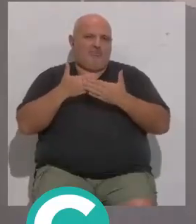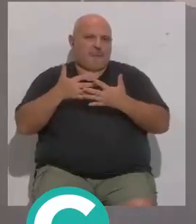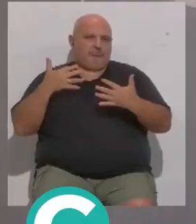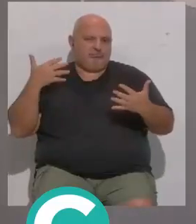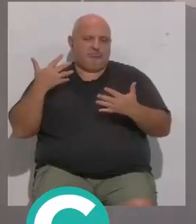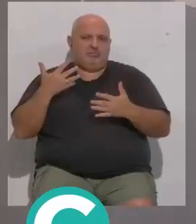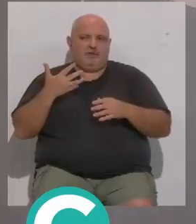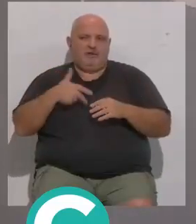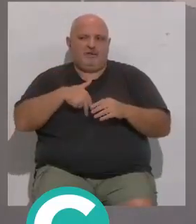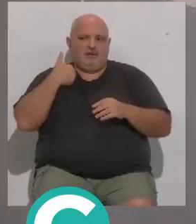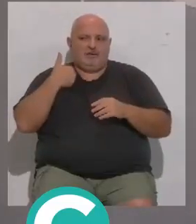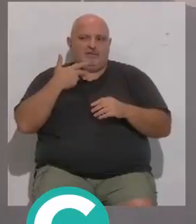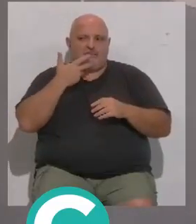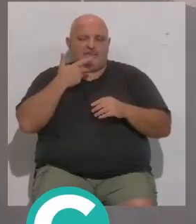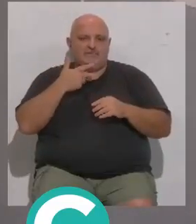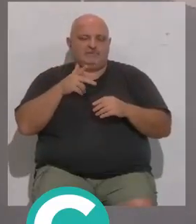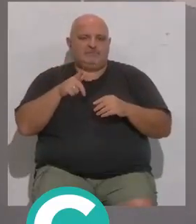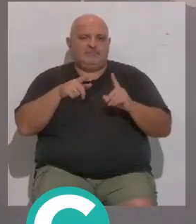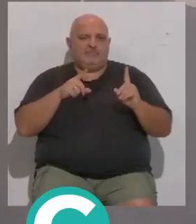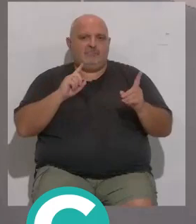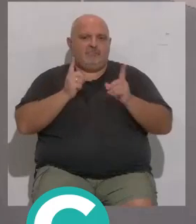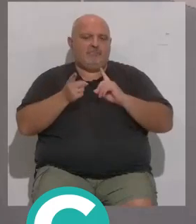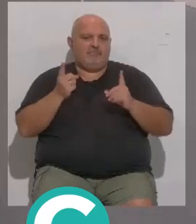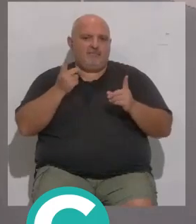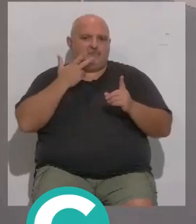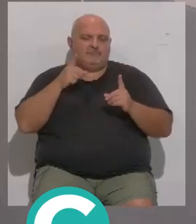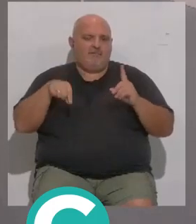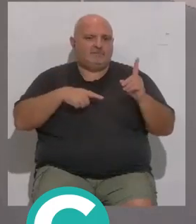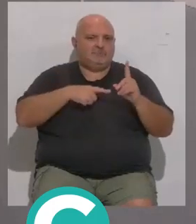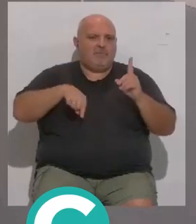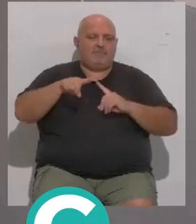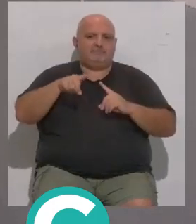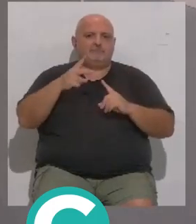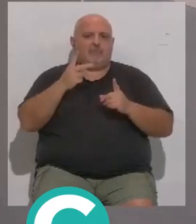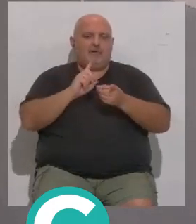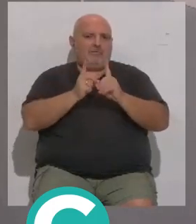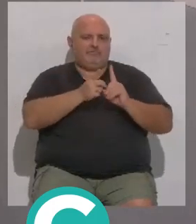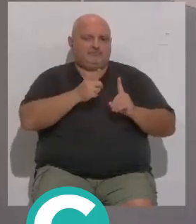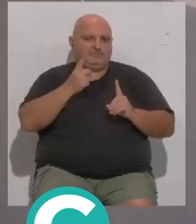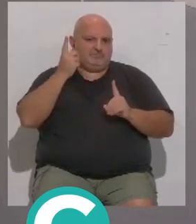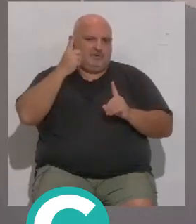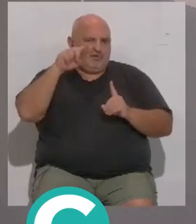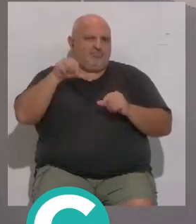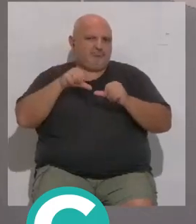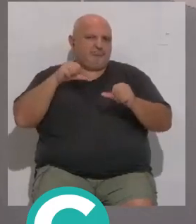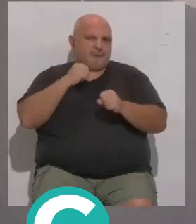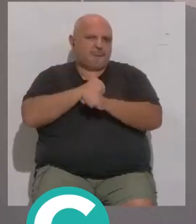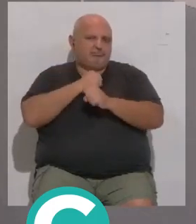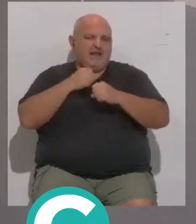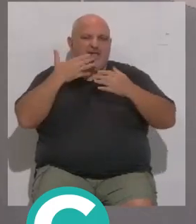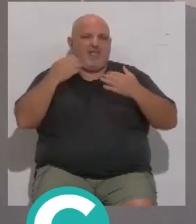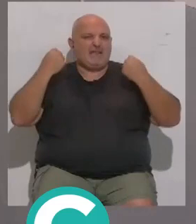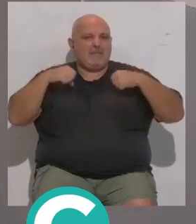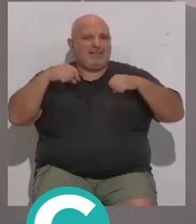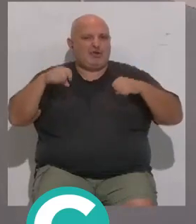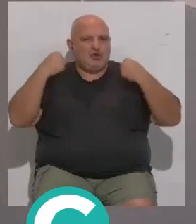la globalización, dice, dejarlo salir al otro que no es capaz de dar un pase a 2 metros y la tiene que tirar arriba y ya la disputa el balón.